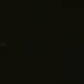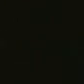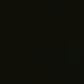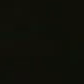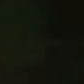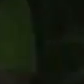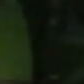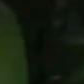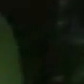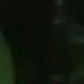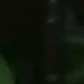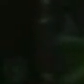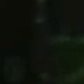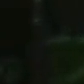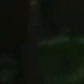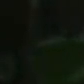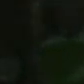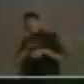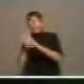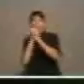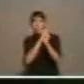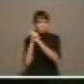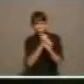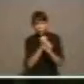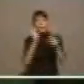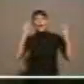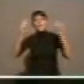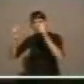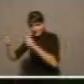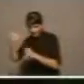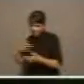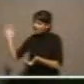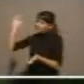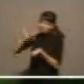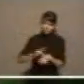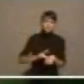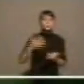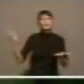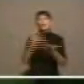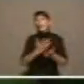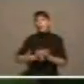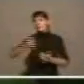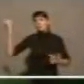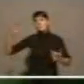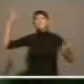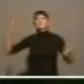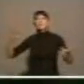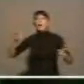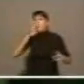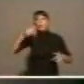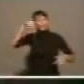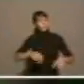actuación, deseándoles suerte a las murgas y felicitando a las que hayan cantado. Todas son campeonas, nada más que por estar